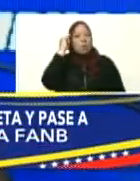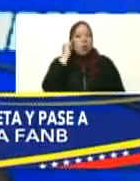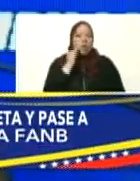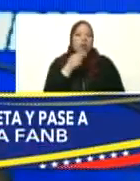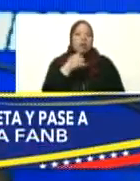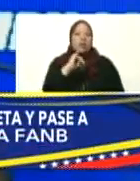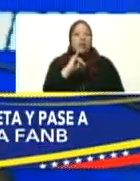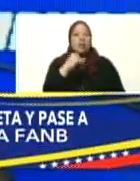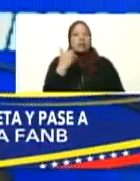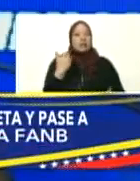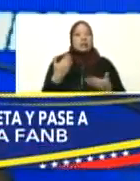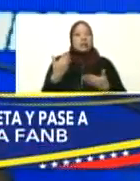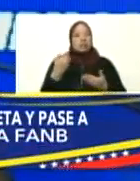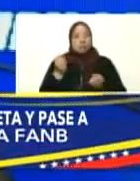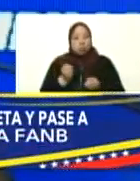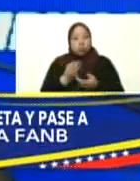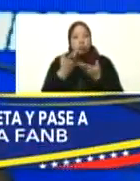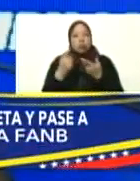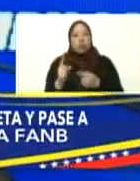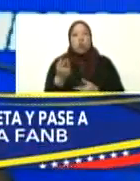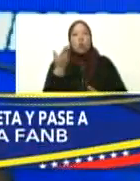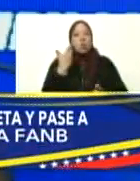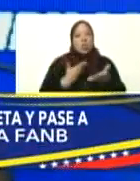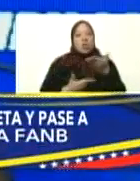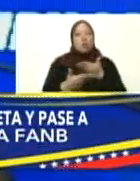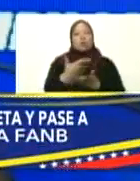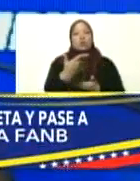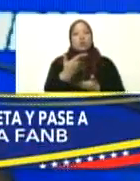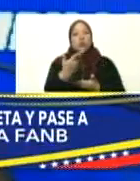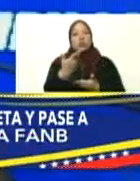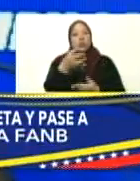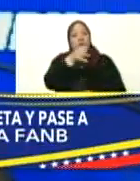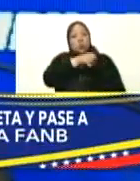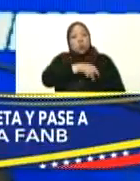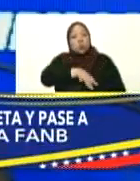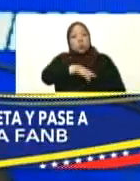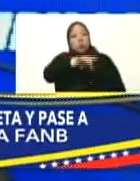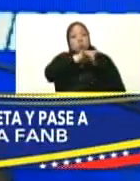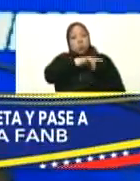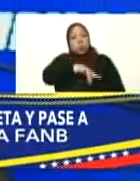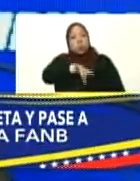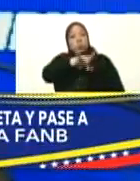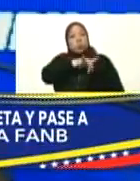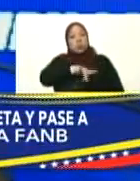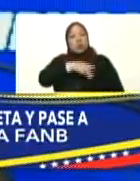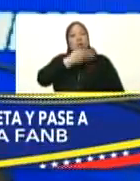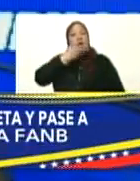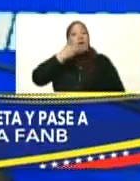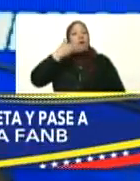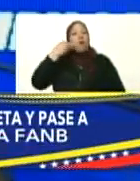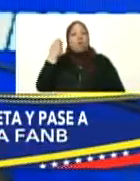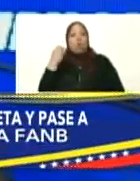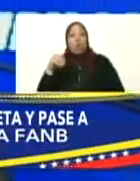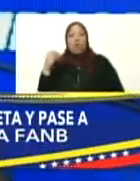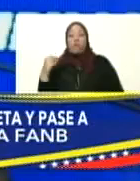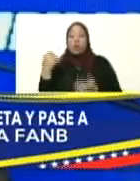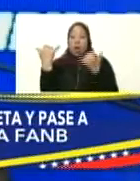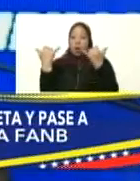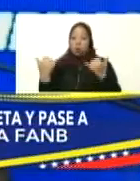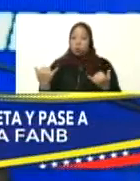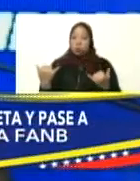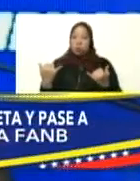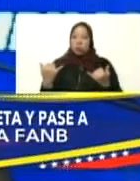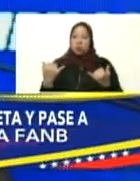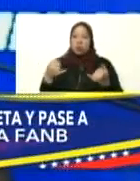que sintetizar y expresar en un discurso los sentimientos de una generación de oficiales que hoy pasamos a